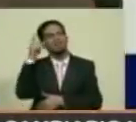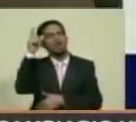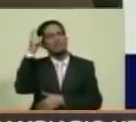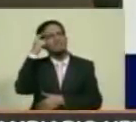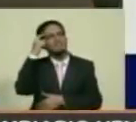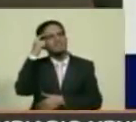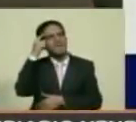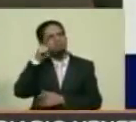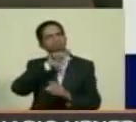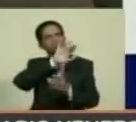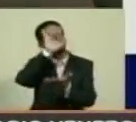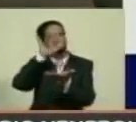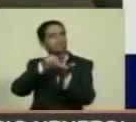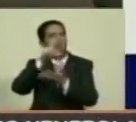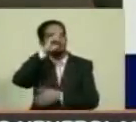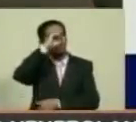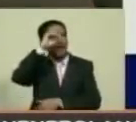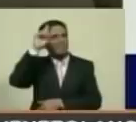Madrid